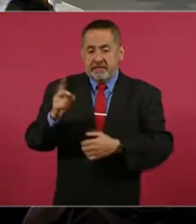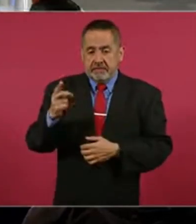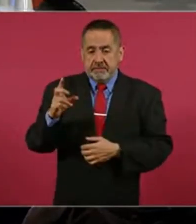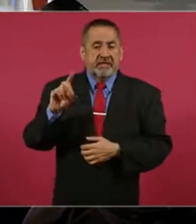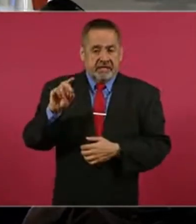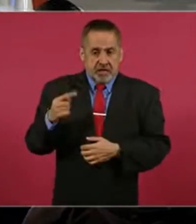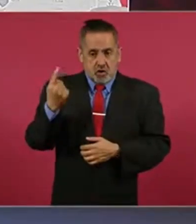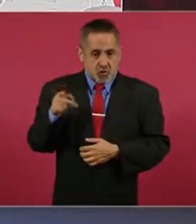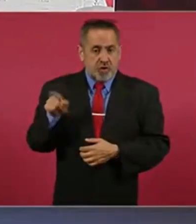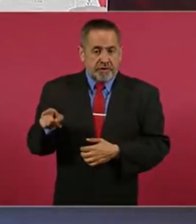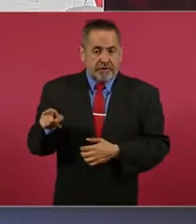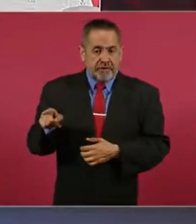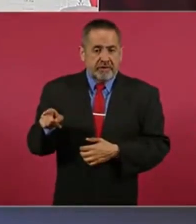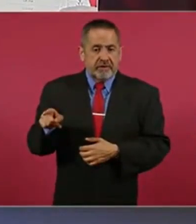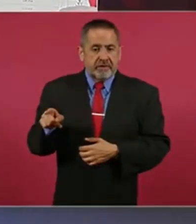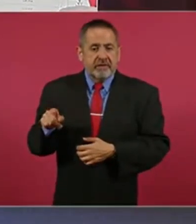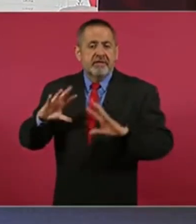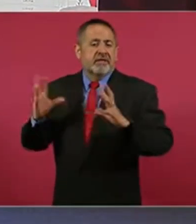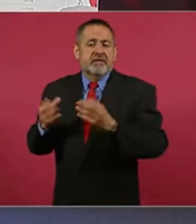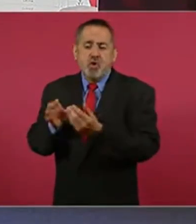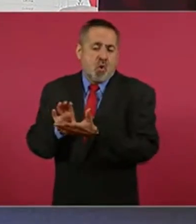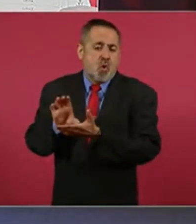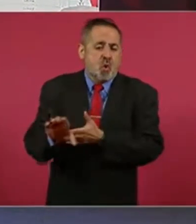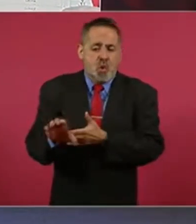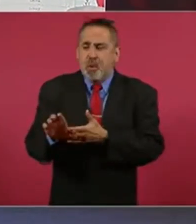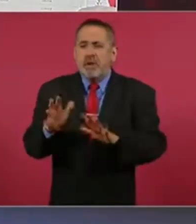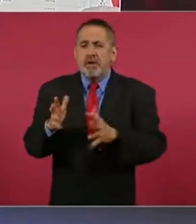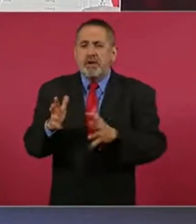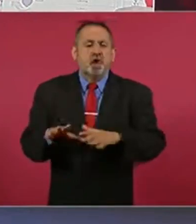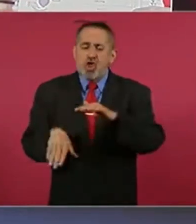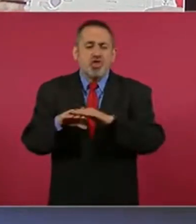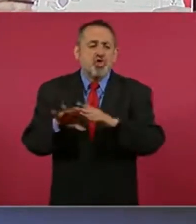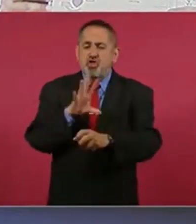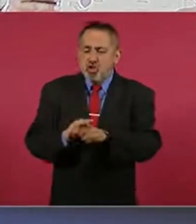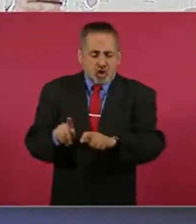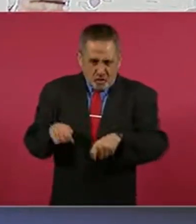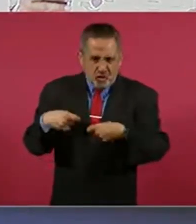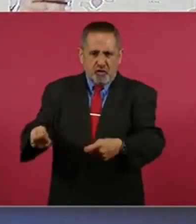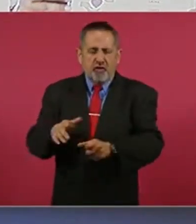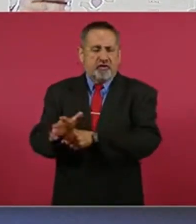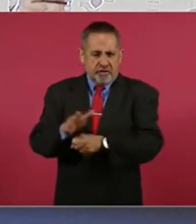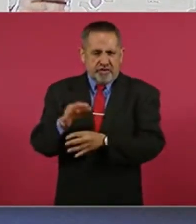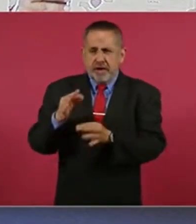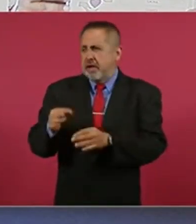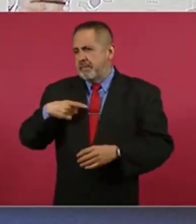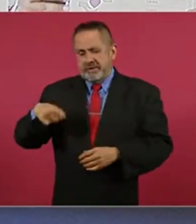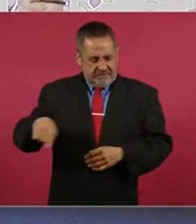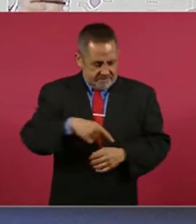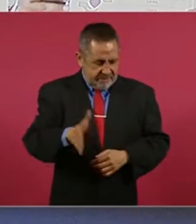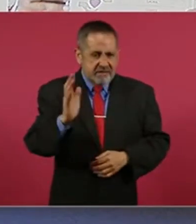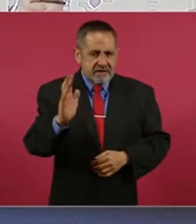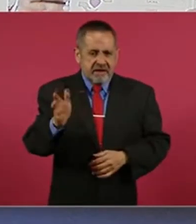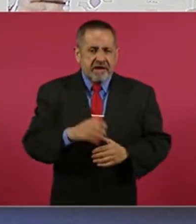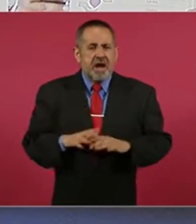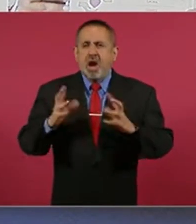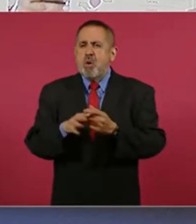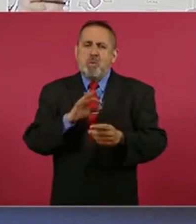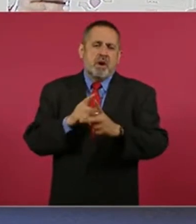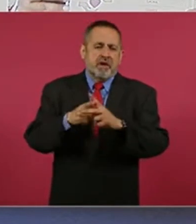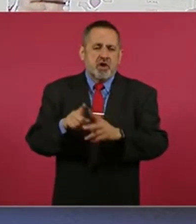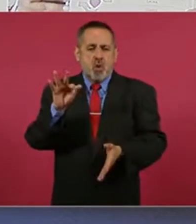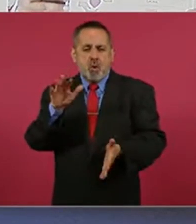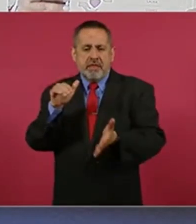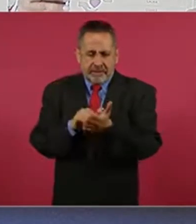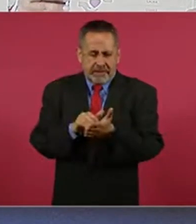diciembre, ya se había entregado prácticamente todo a los damnificados. Un promedio de 40